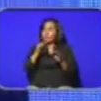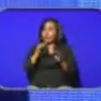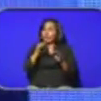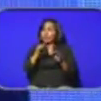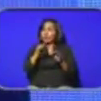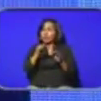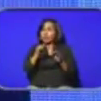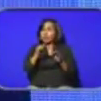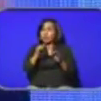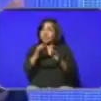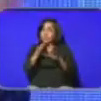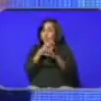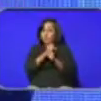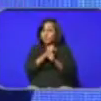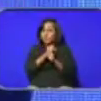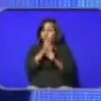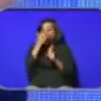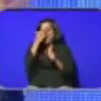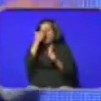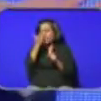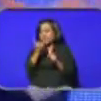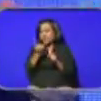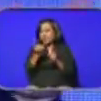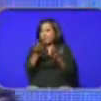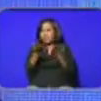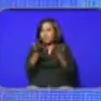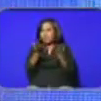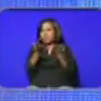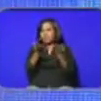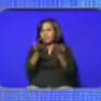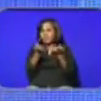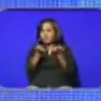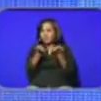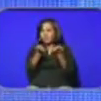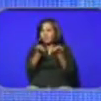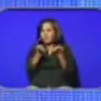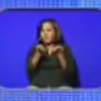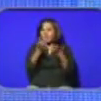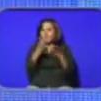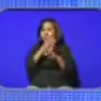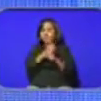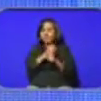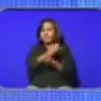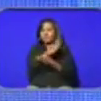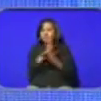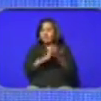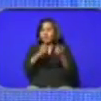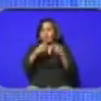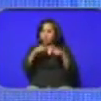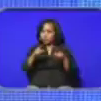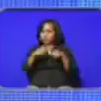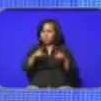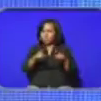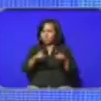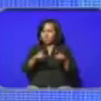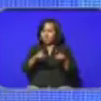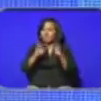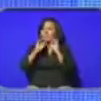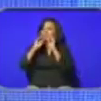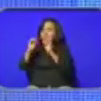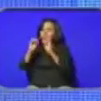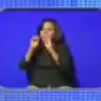quiere enfocar, de algo, un vacío que tiene en la parte de la oferta de formación a nivel